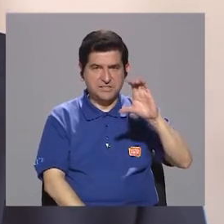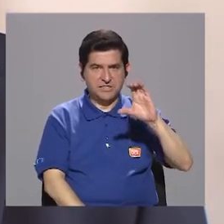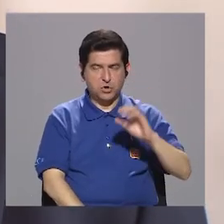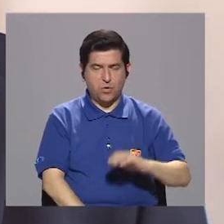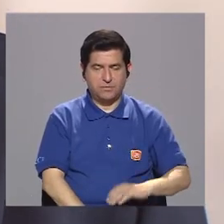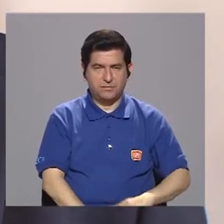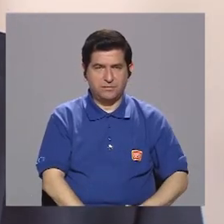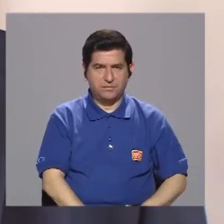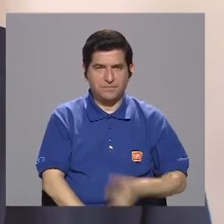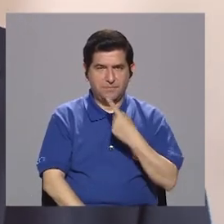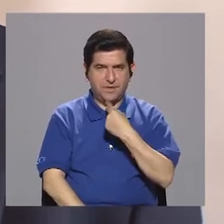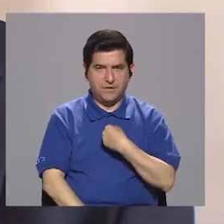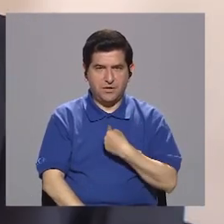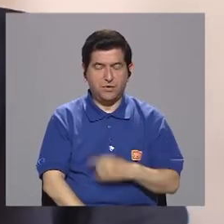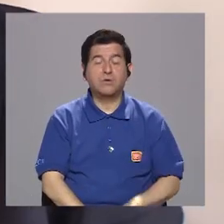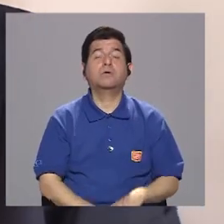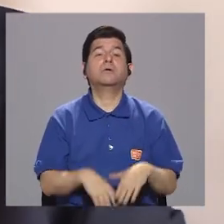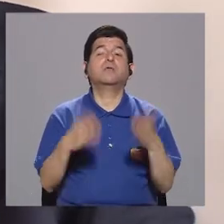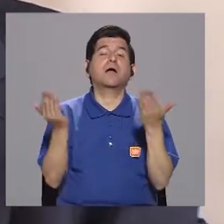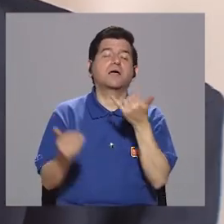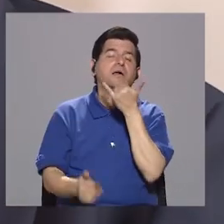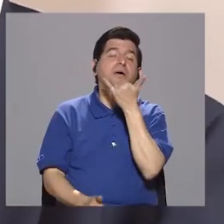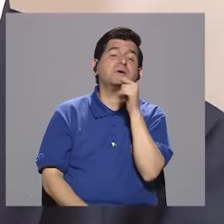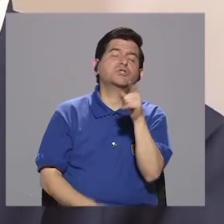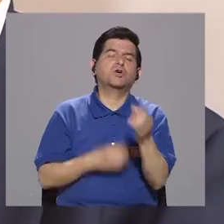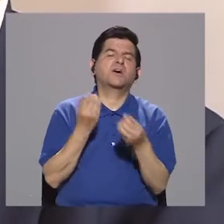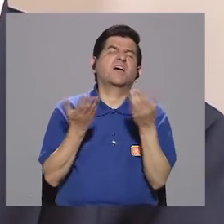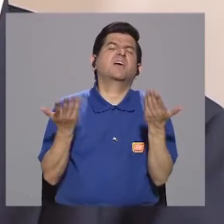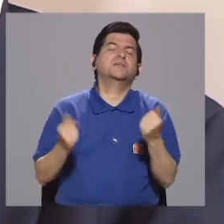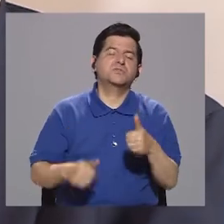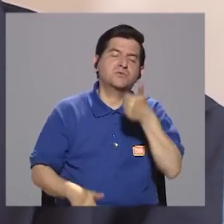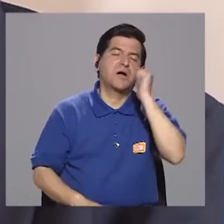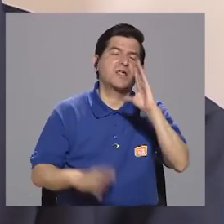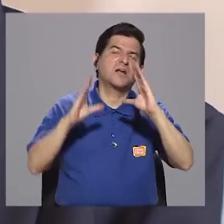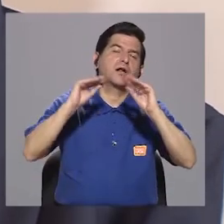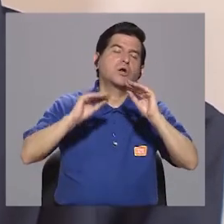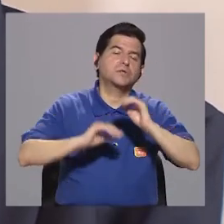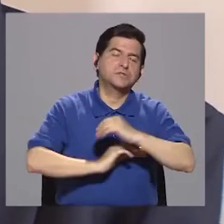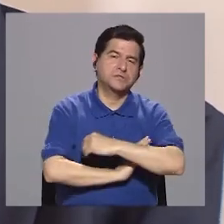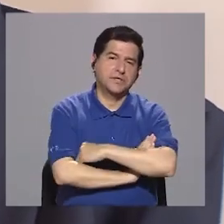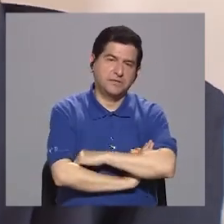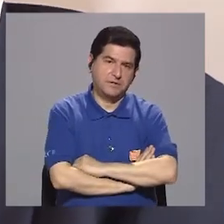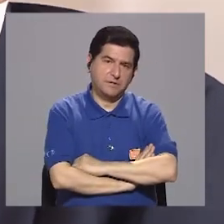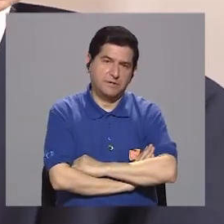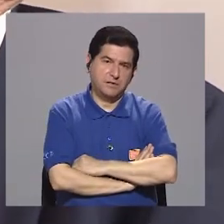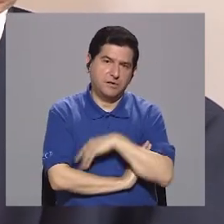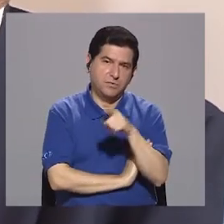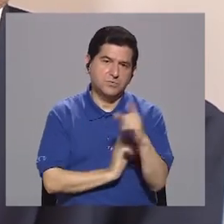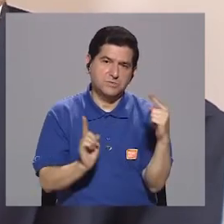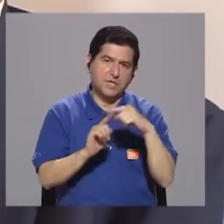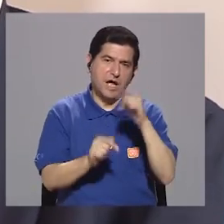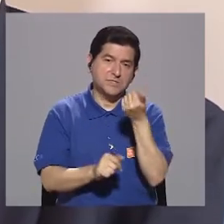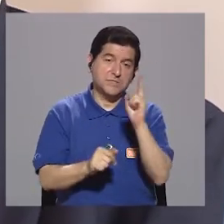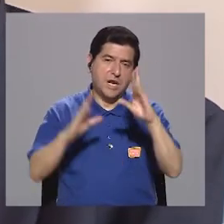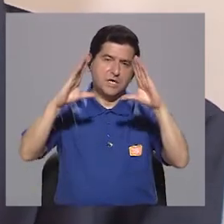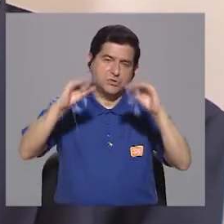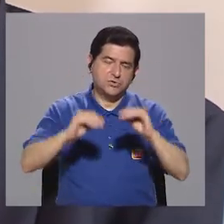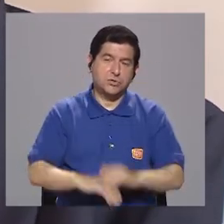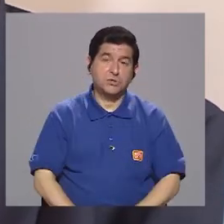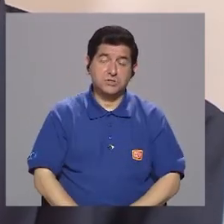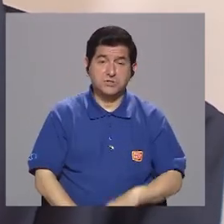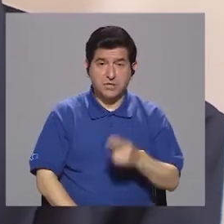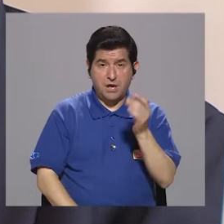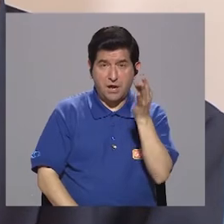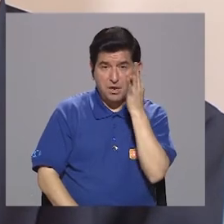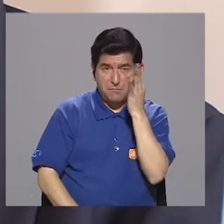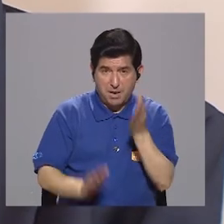Calderón y me dijo, dígame, amigo, ¿qué fue eso que hizo usted ayer noche? Dice, estuvo hablando hasta las 12 de la noche y Pepe se